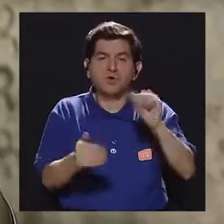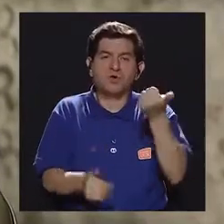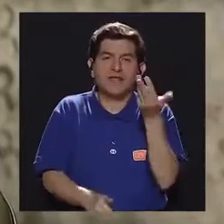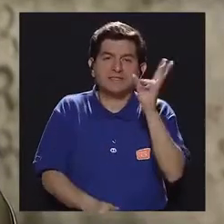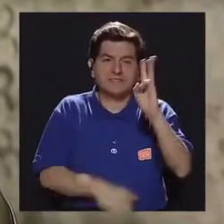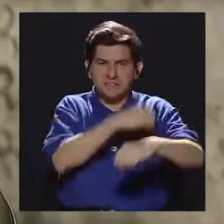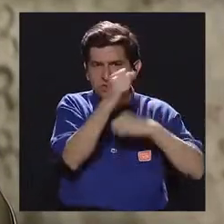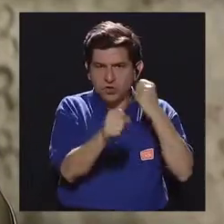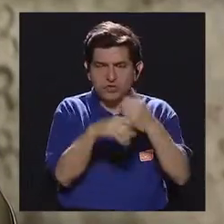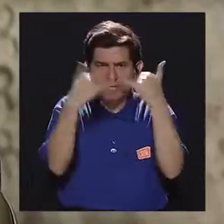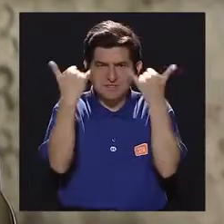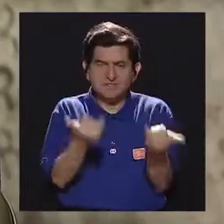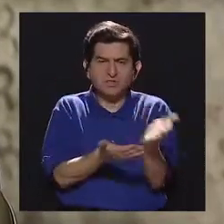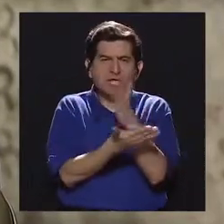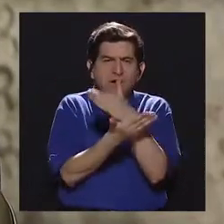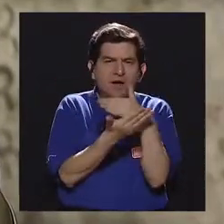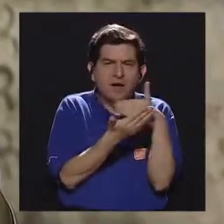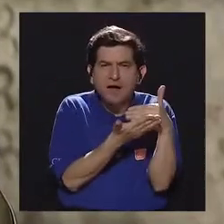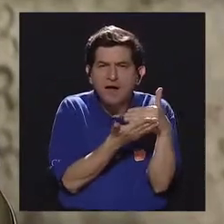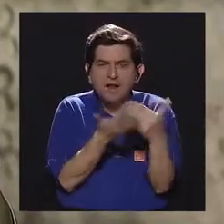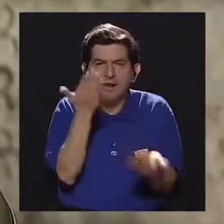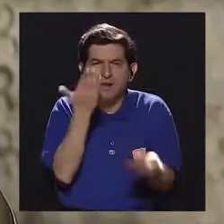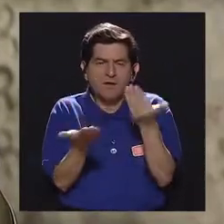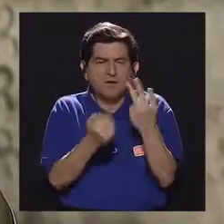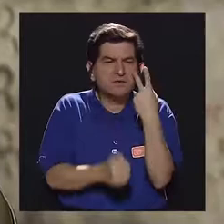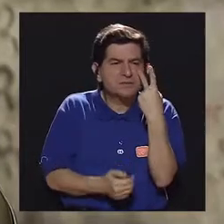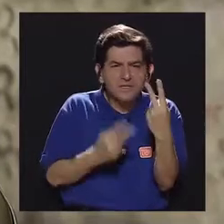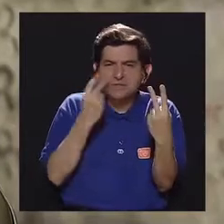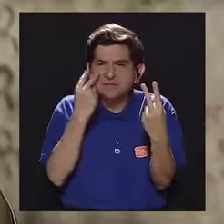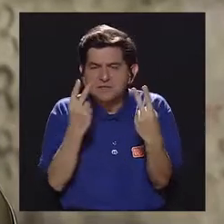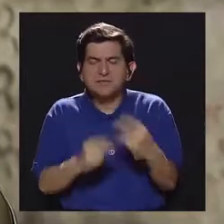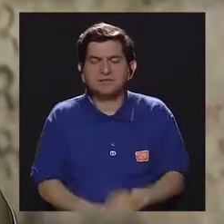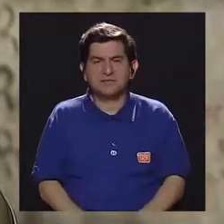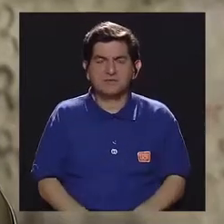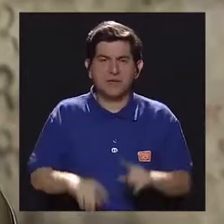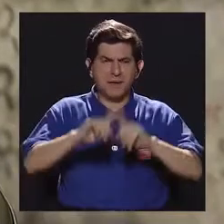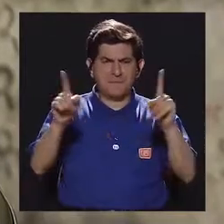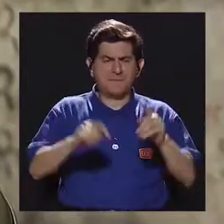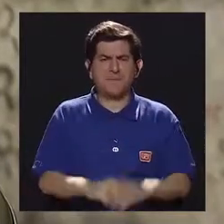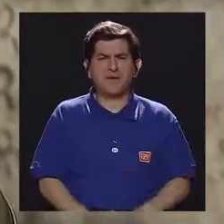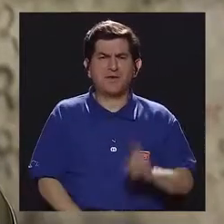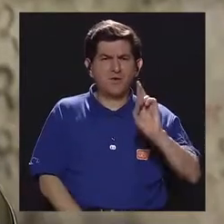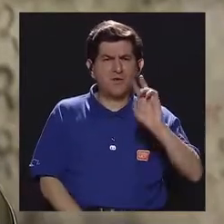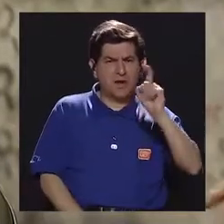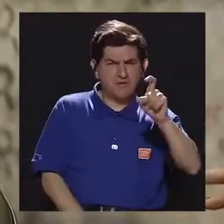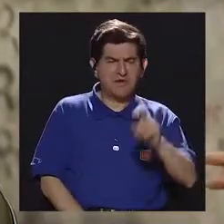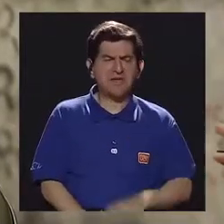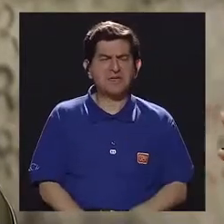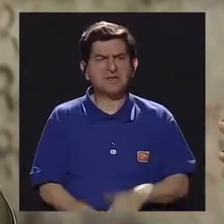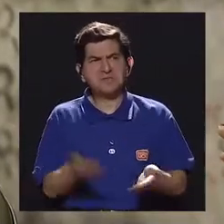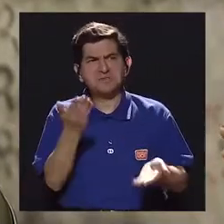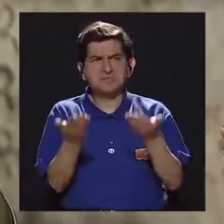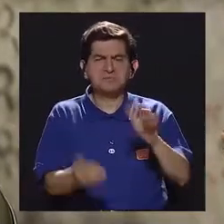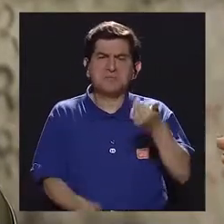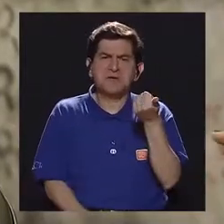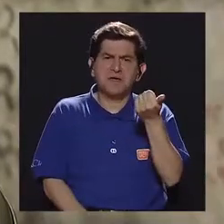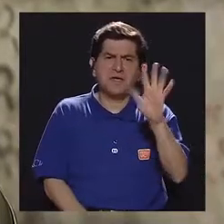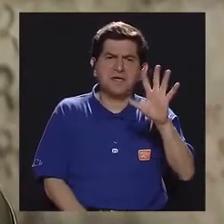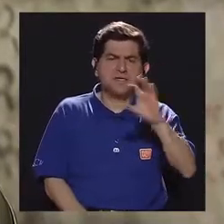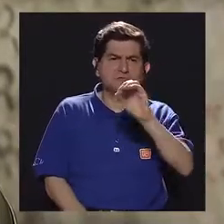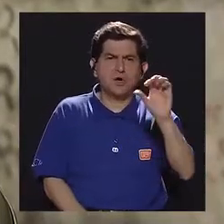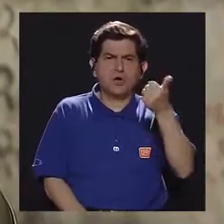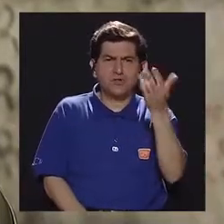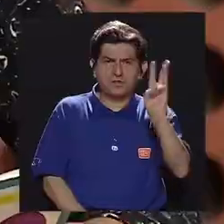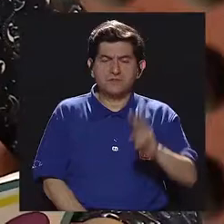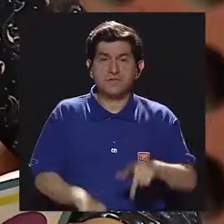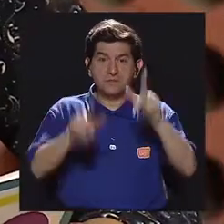los 16 ya hay algún vestigio que pudiera observarse clínicamente, pero radiográficamente desde los 15, 16.